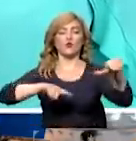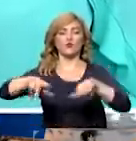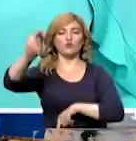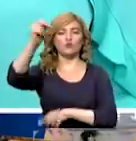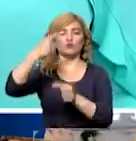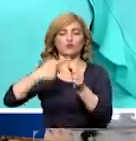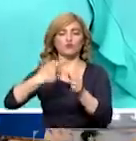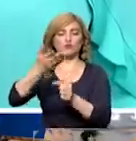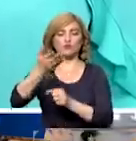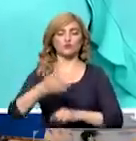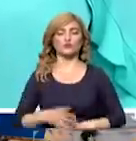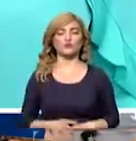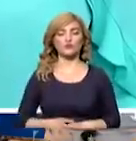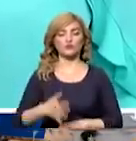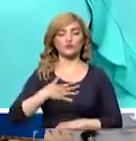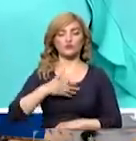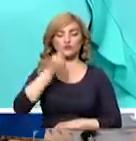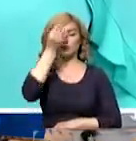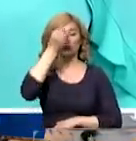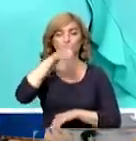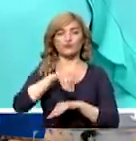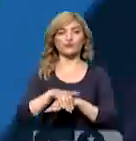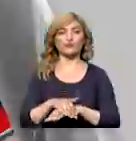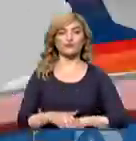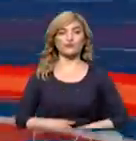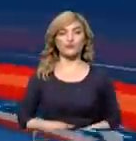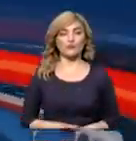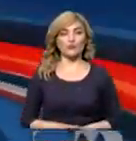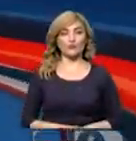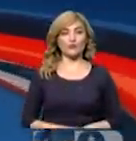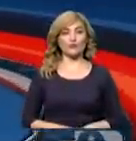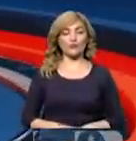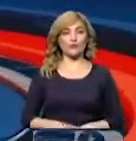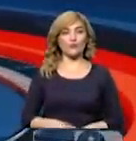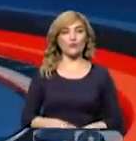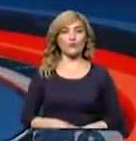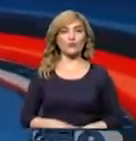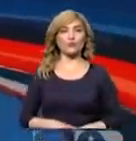Norte de Quito. Hola Daniela, ¿cómo estás? Buenas tardes.